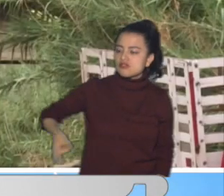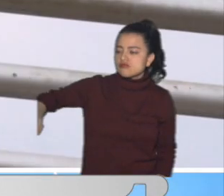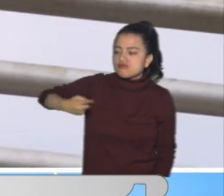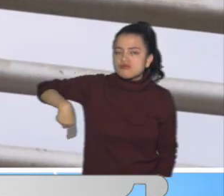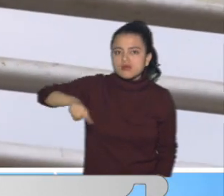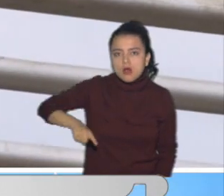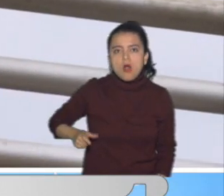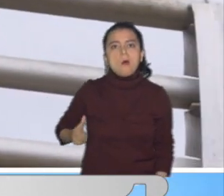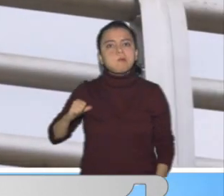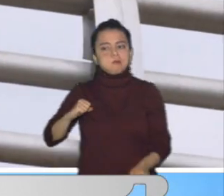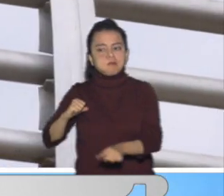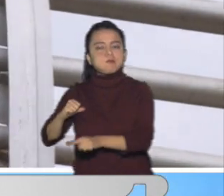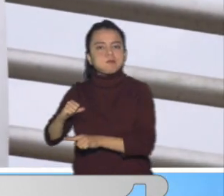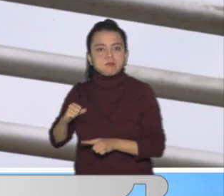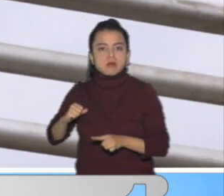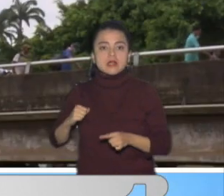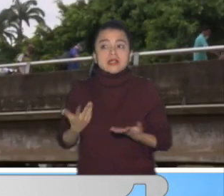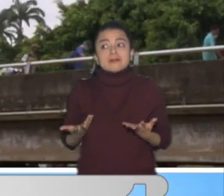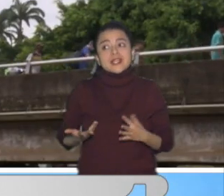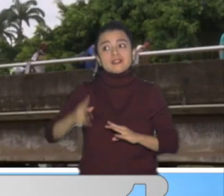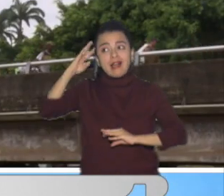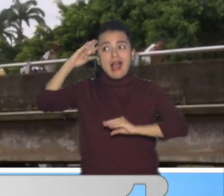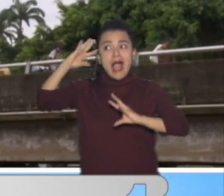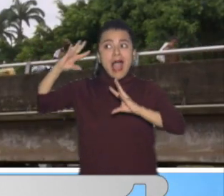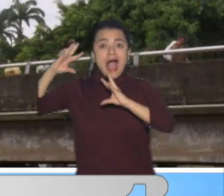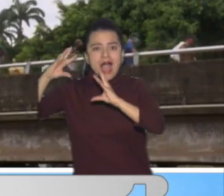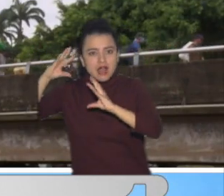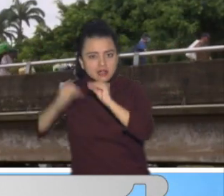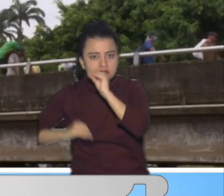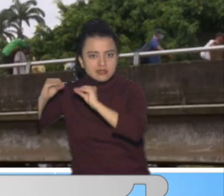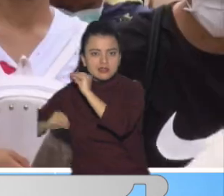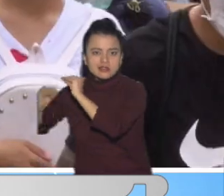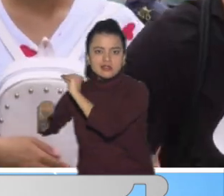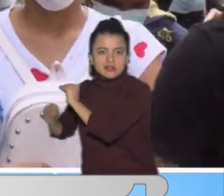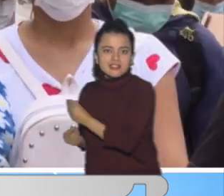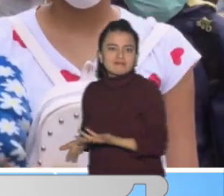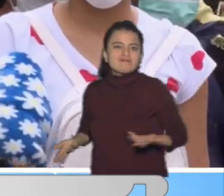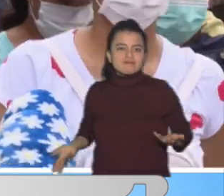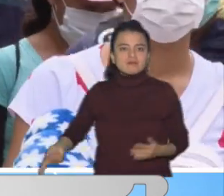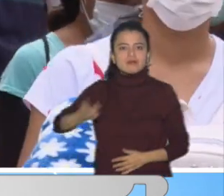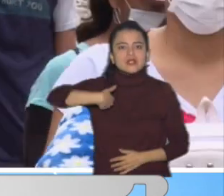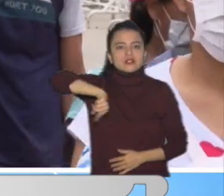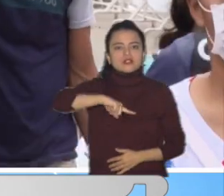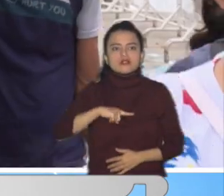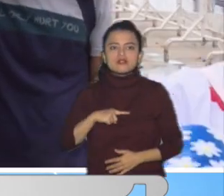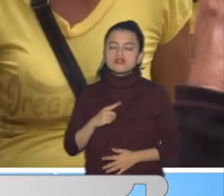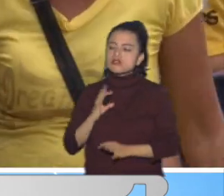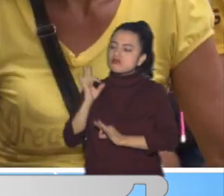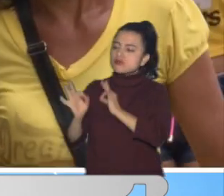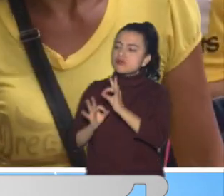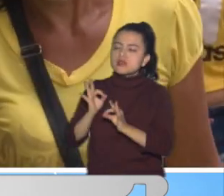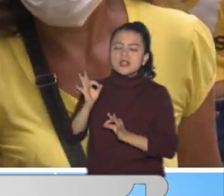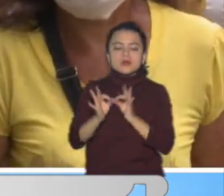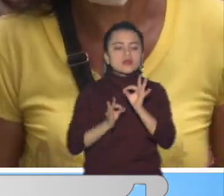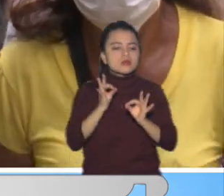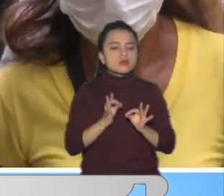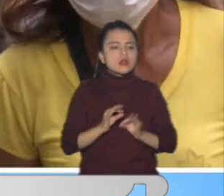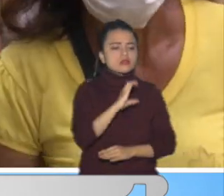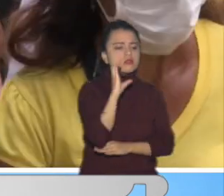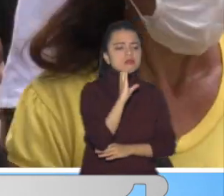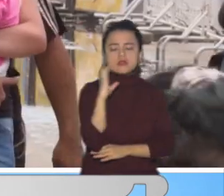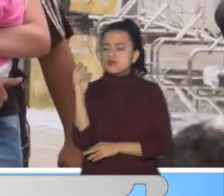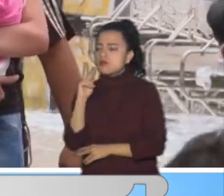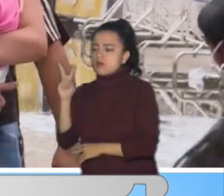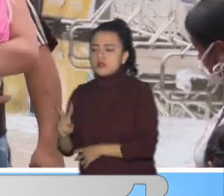tomar, pero siempre con la instrucción del señor presidente de la República, orientadas a brindarle tranquilidad, seguridad, no solamente a los migrantes, sino también a